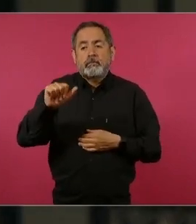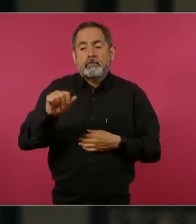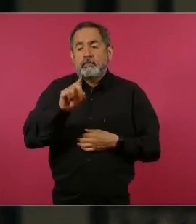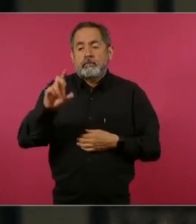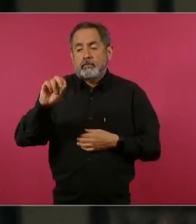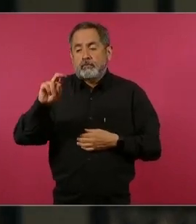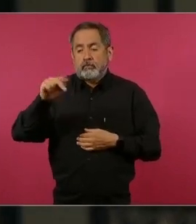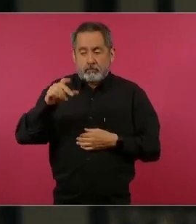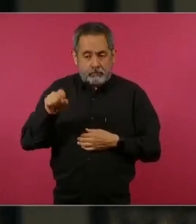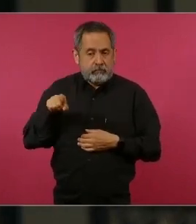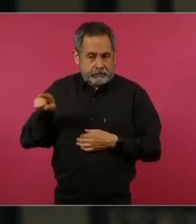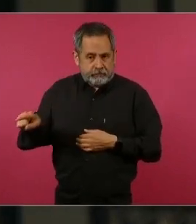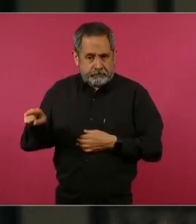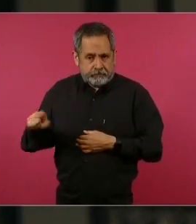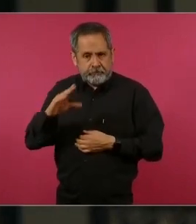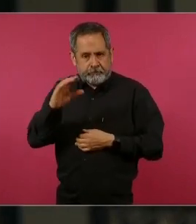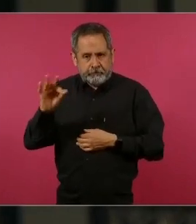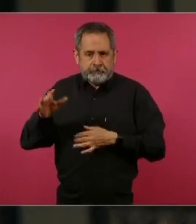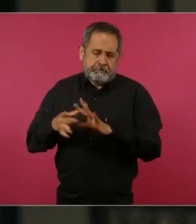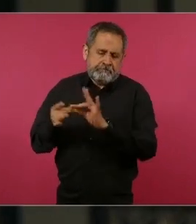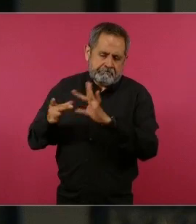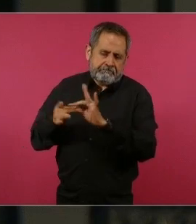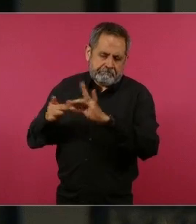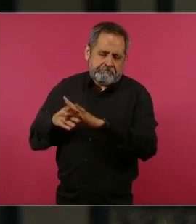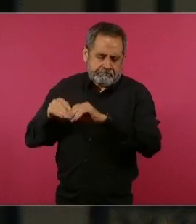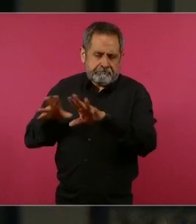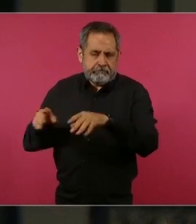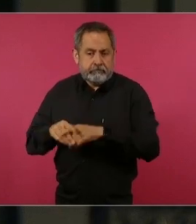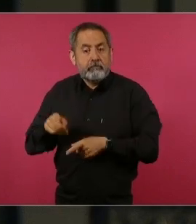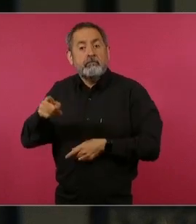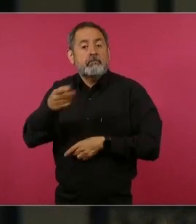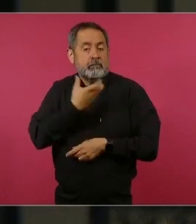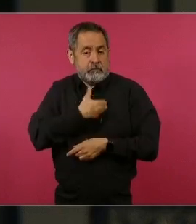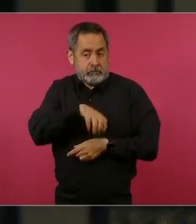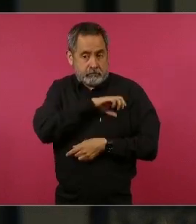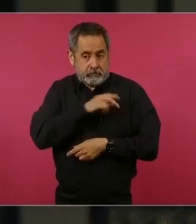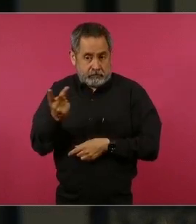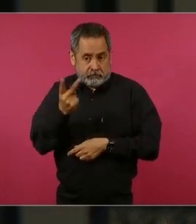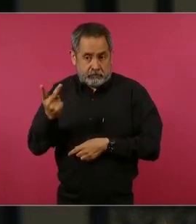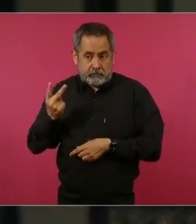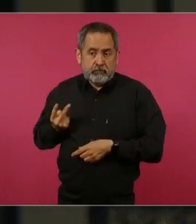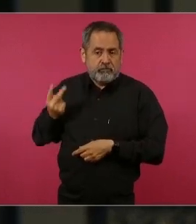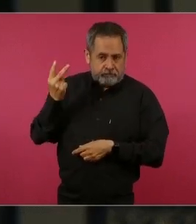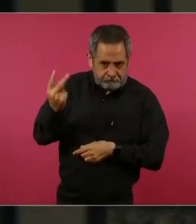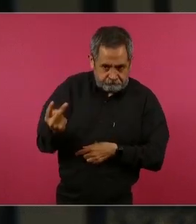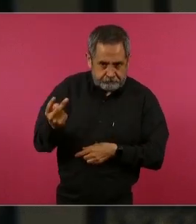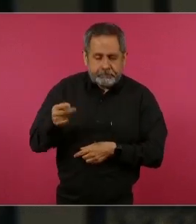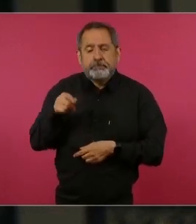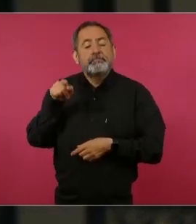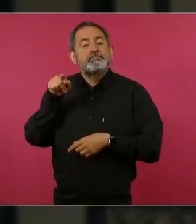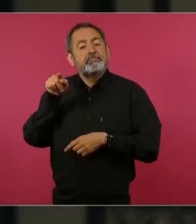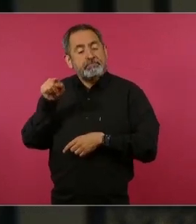la información que dio la Comisión Federal de Electricidad, la explicación que dio, se habló de que